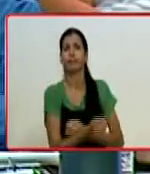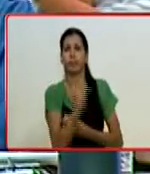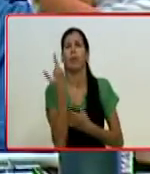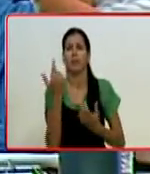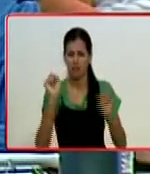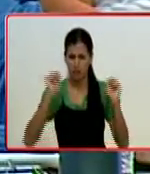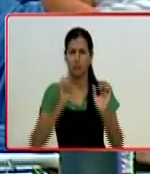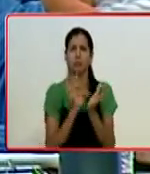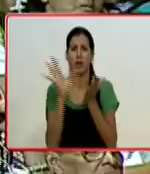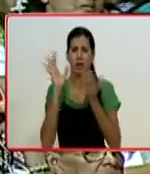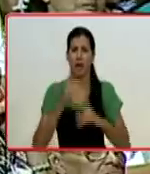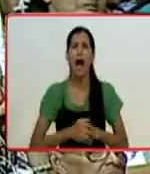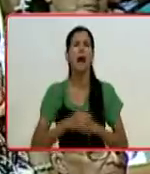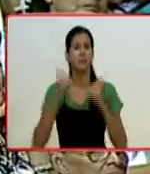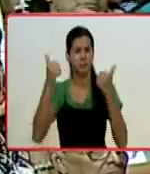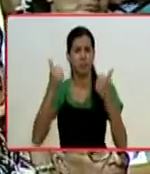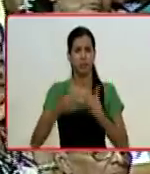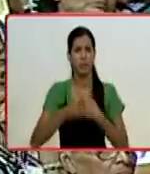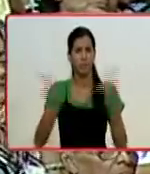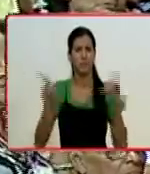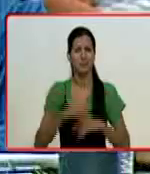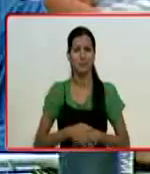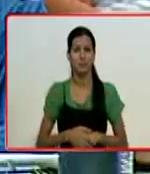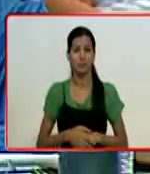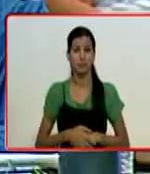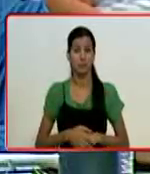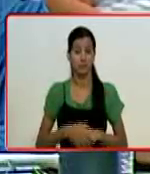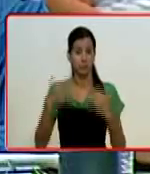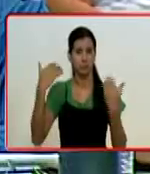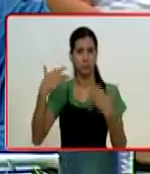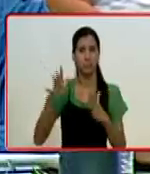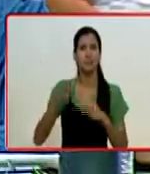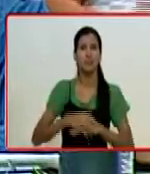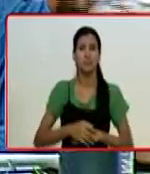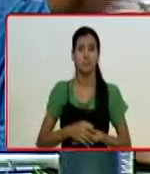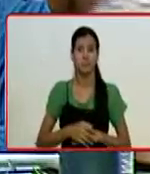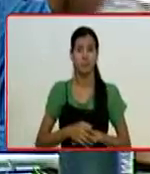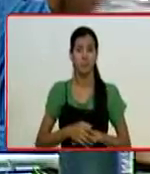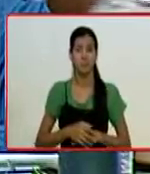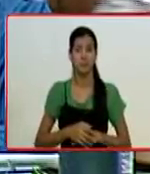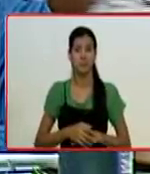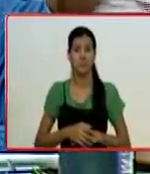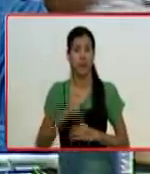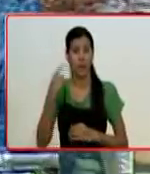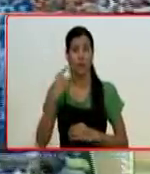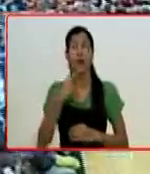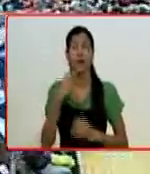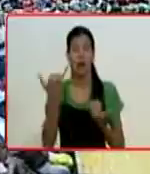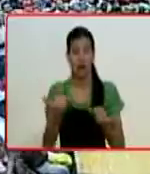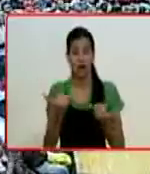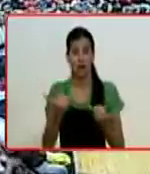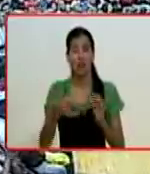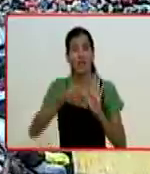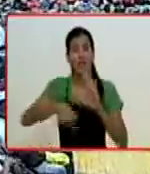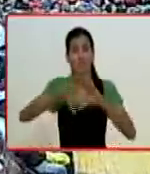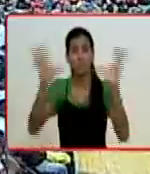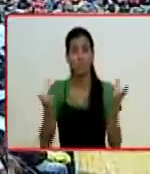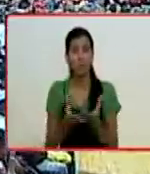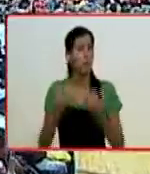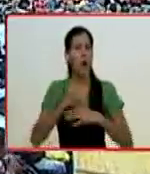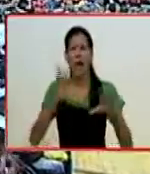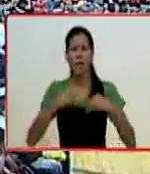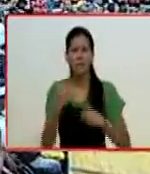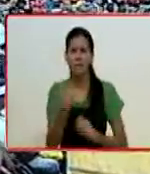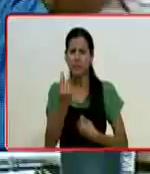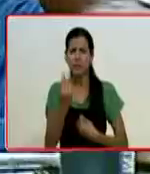demócrata. Váyanse a lavar ese paltó, señores del Wall Street Journal y derecha mundial. No voy a dejar un